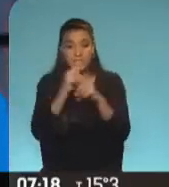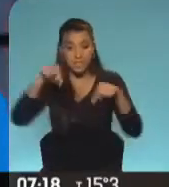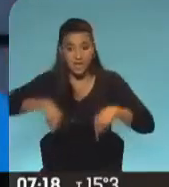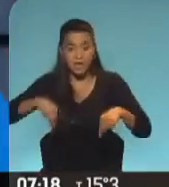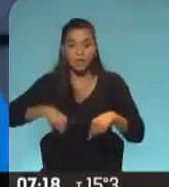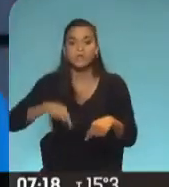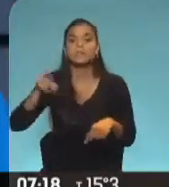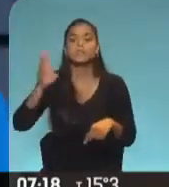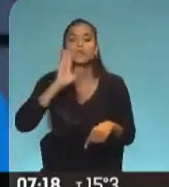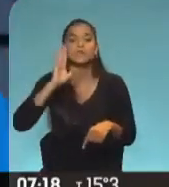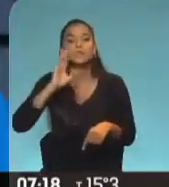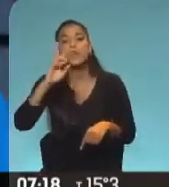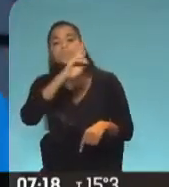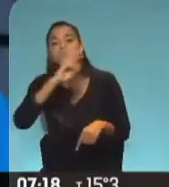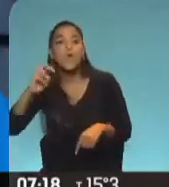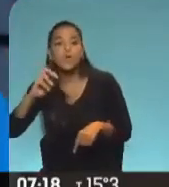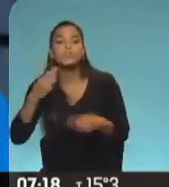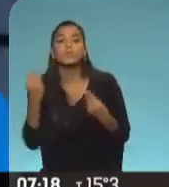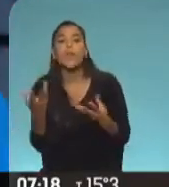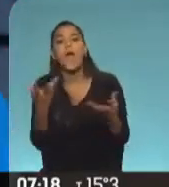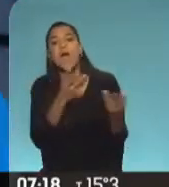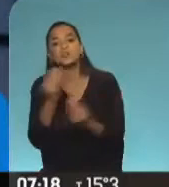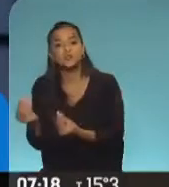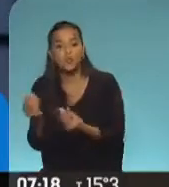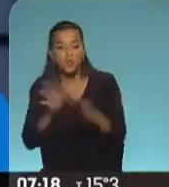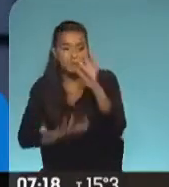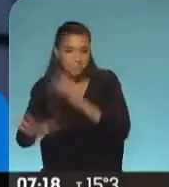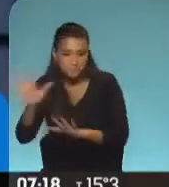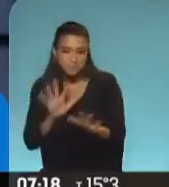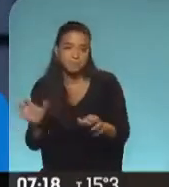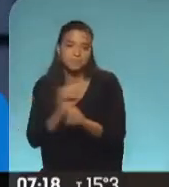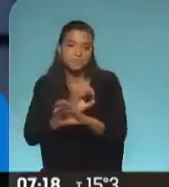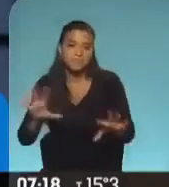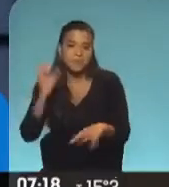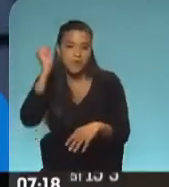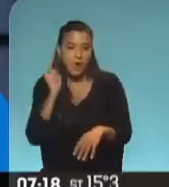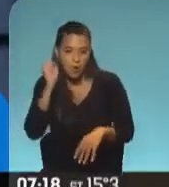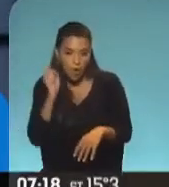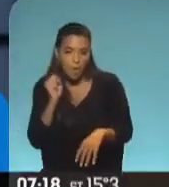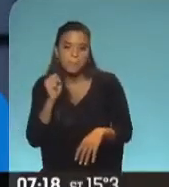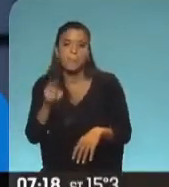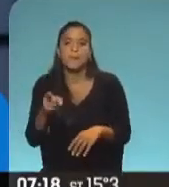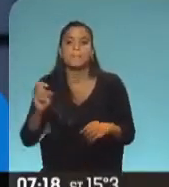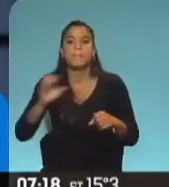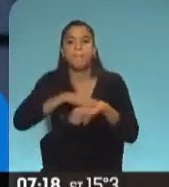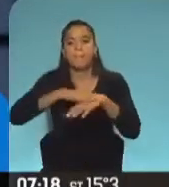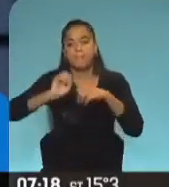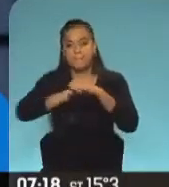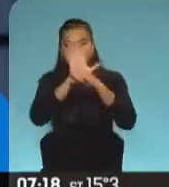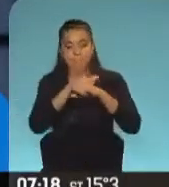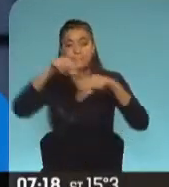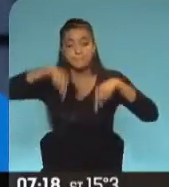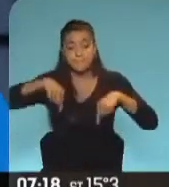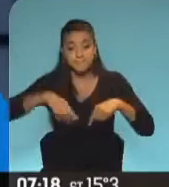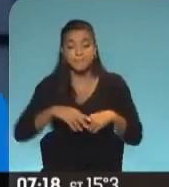la Reserva Federal de Estados Unidos para que lo ayude a paliar el desastre económico que está provocando el coronavirus. Bueno, en